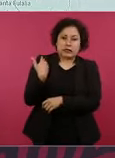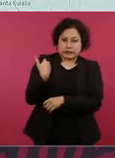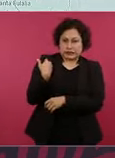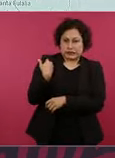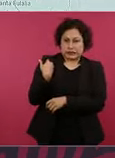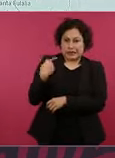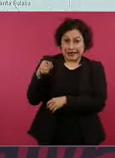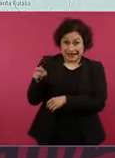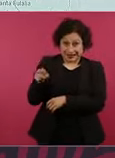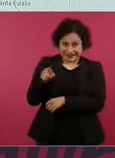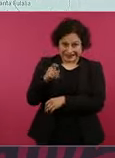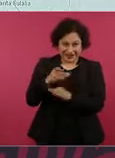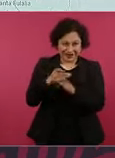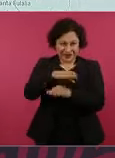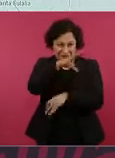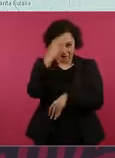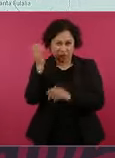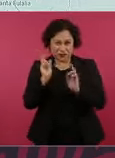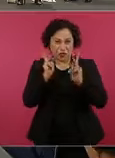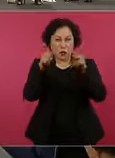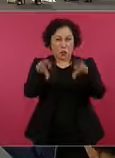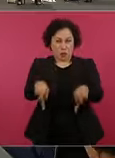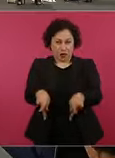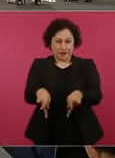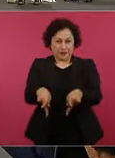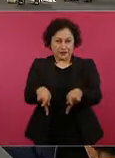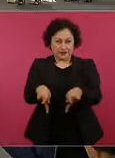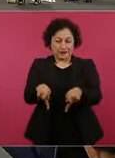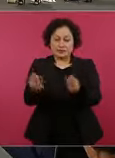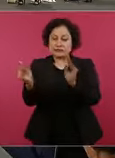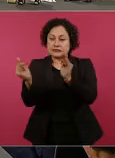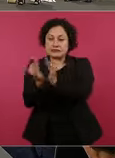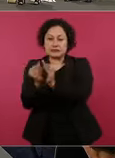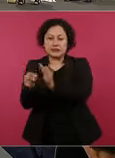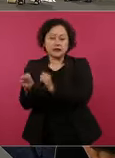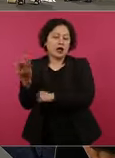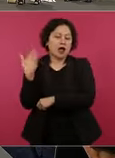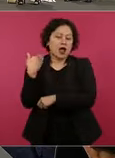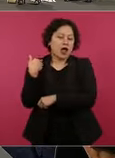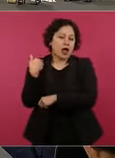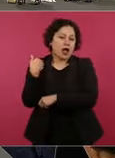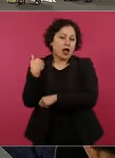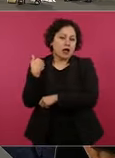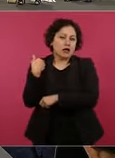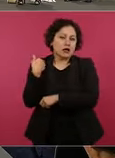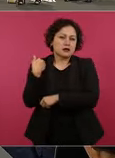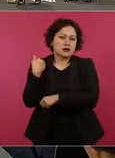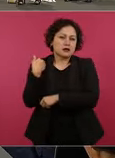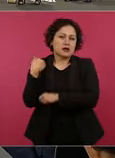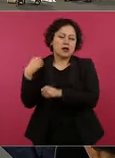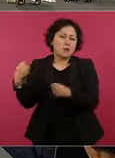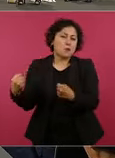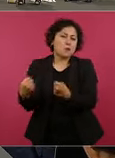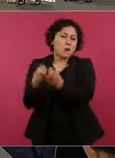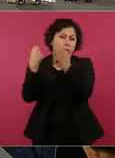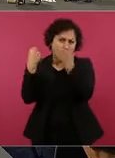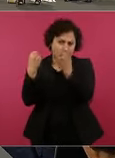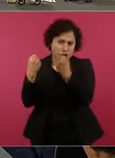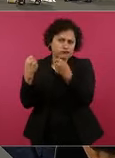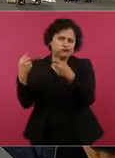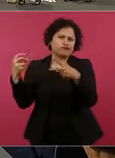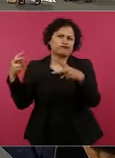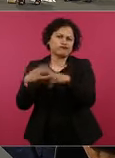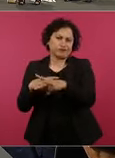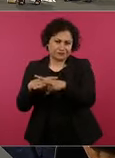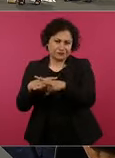el puente que les mostramos, por ahí cerca hubo un enfrentamiento. Ahí tenemos